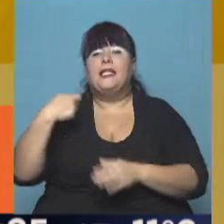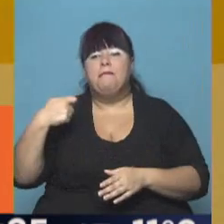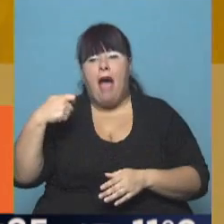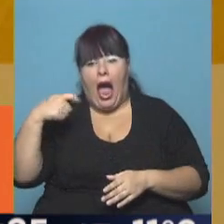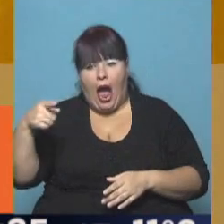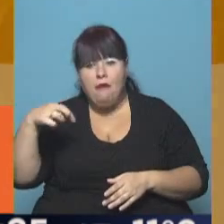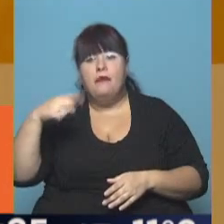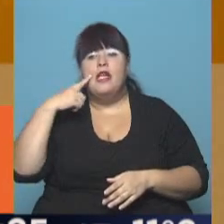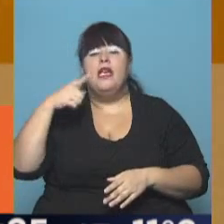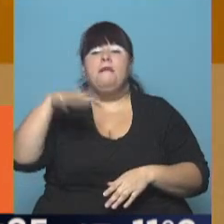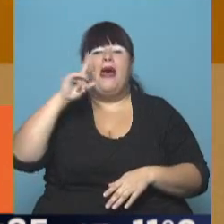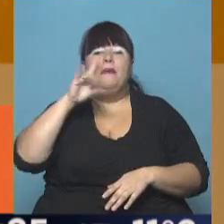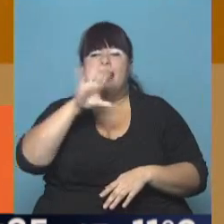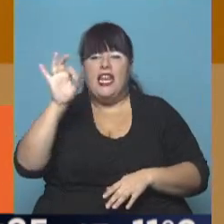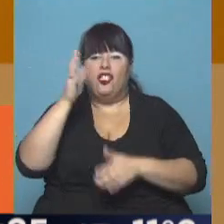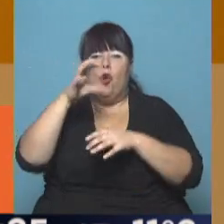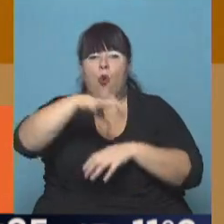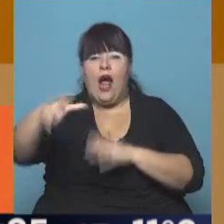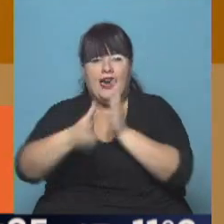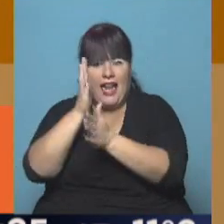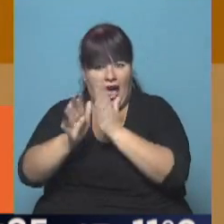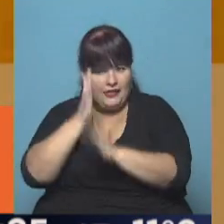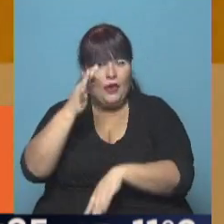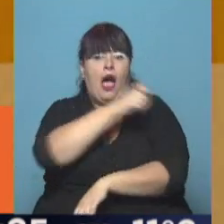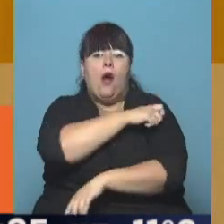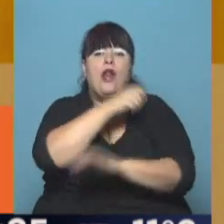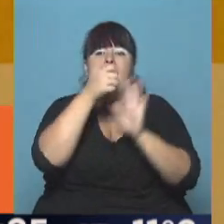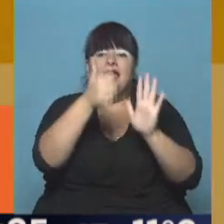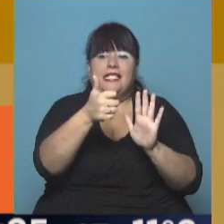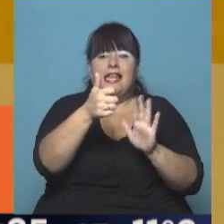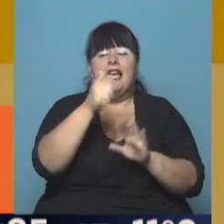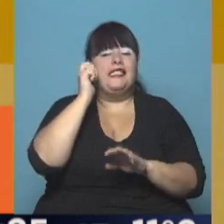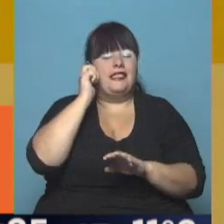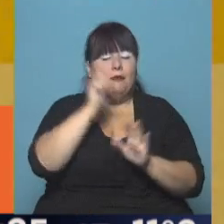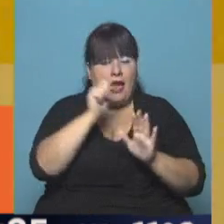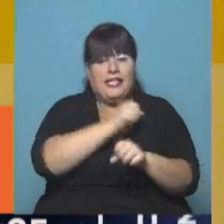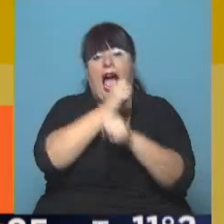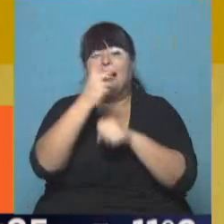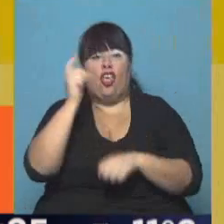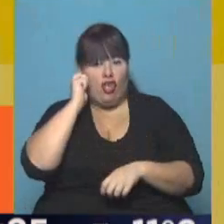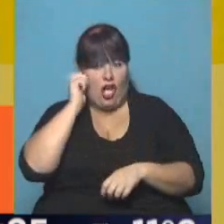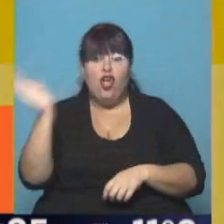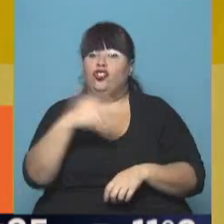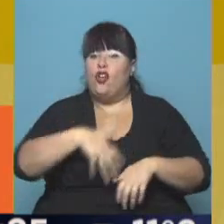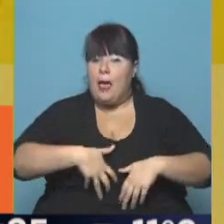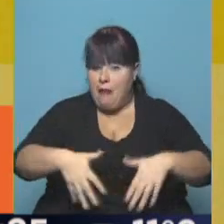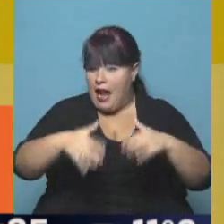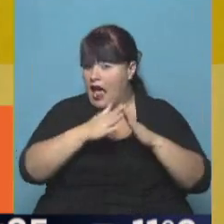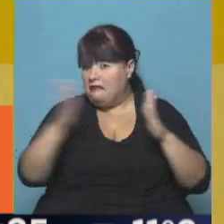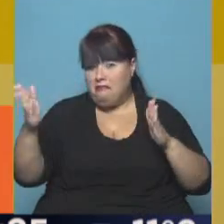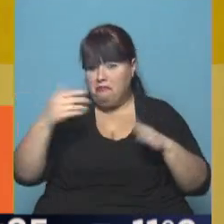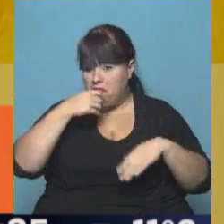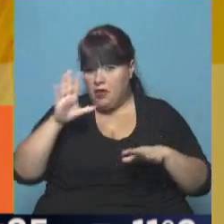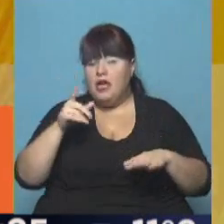hay más de 1500 centros gratuitos se tienen que vacunar de 6 a 24 meses todas las embarazadas en cualquier momento del embarazo